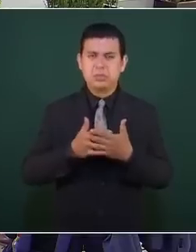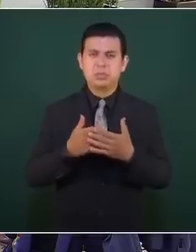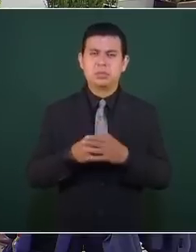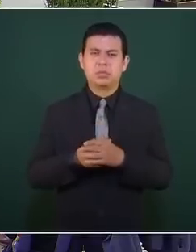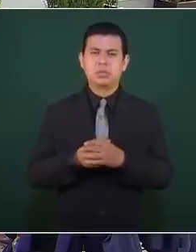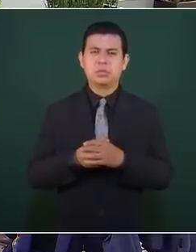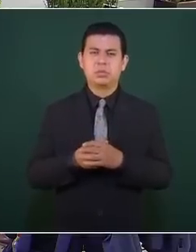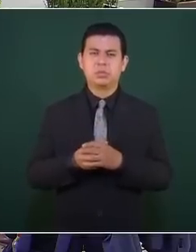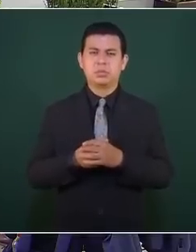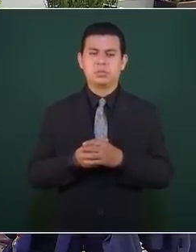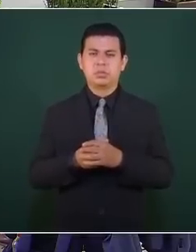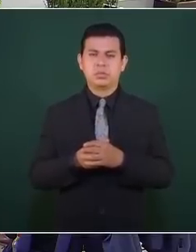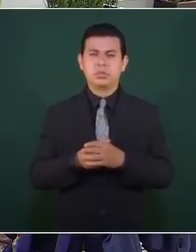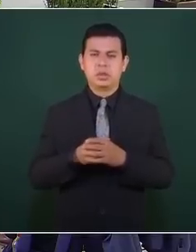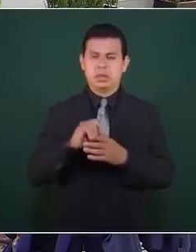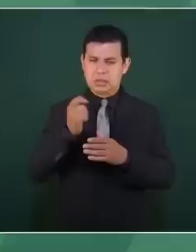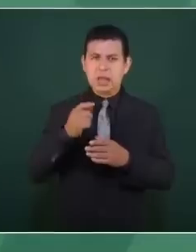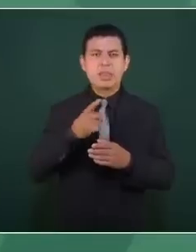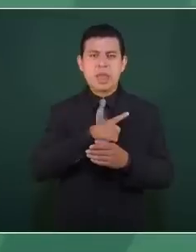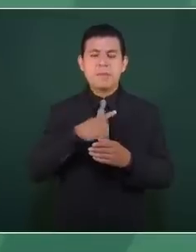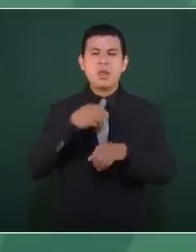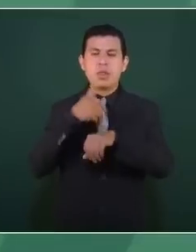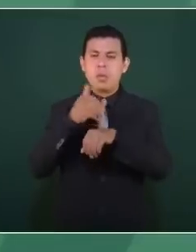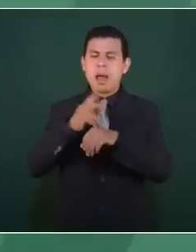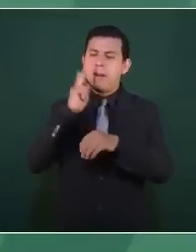hay que ir actualizando